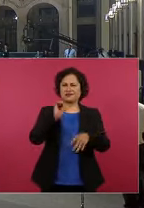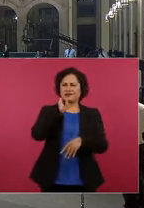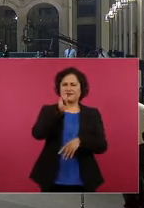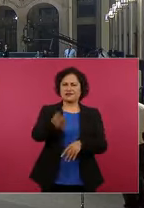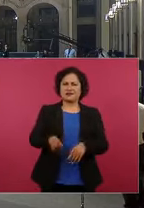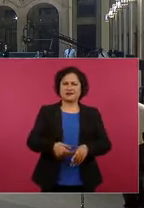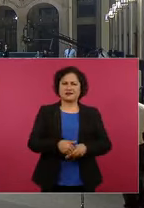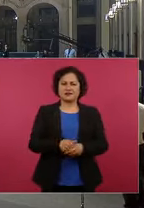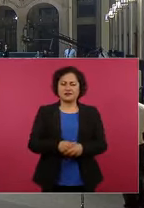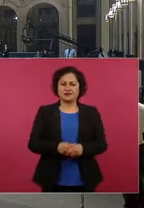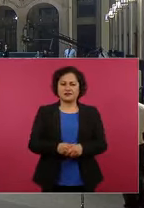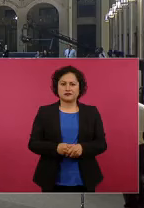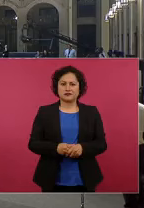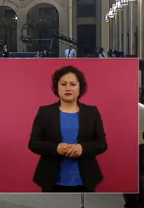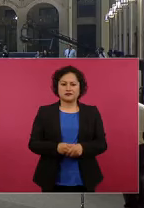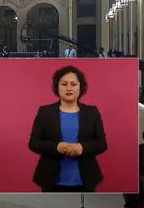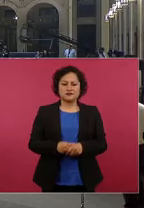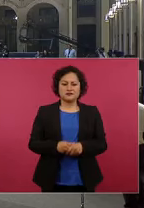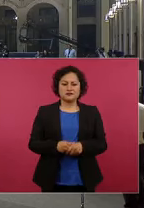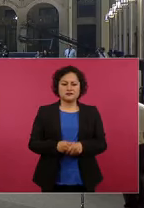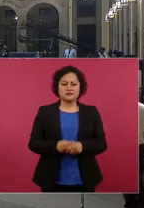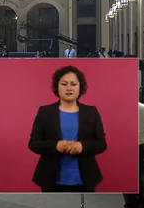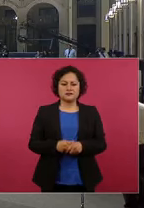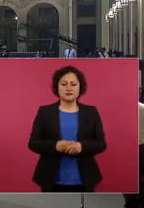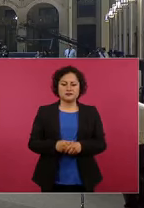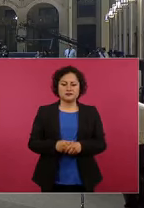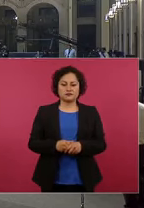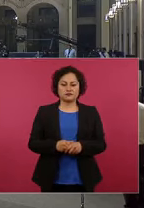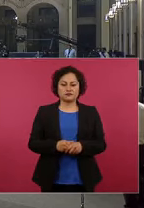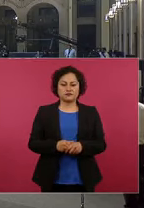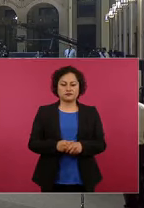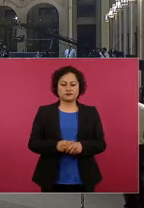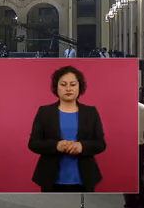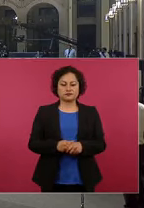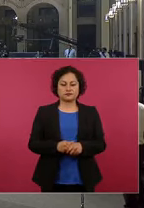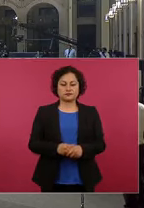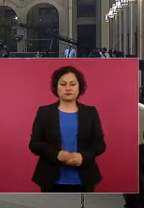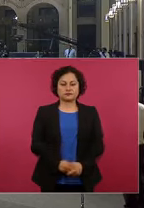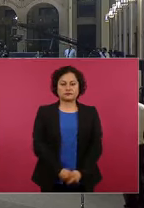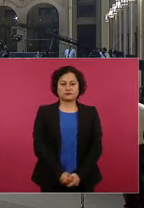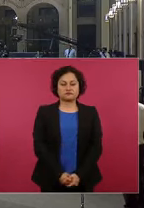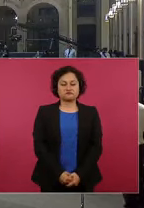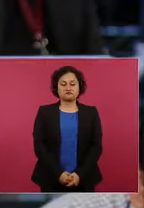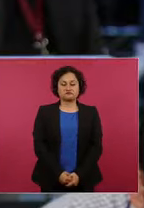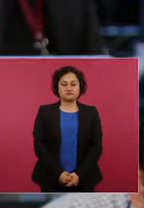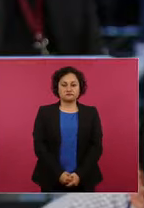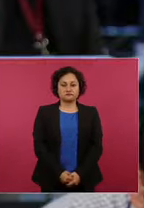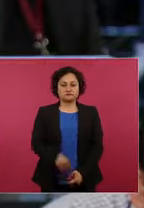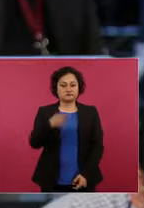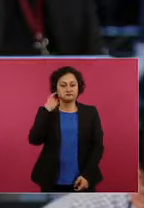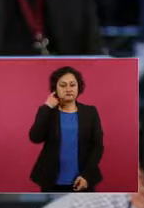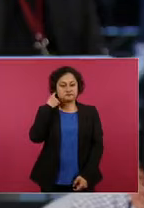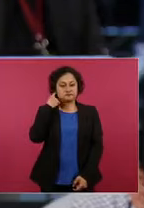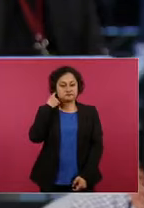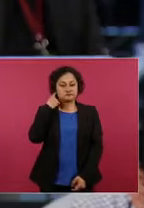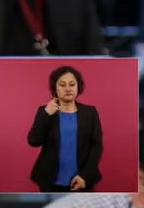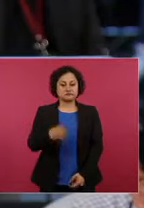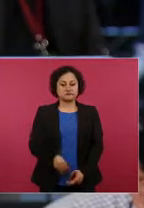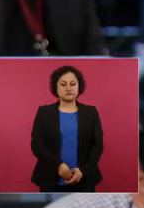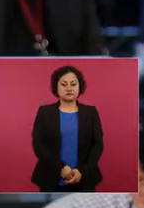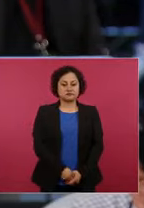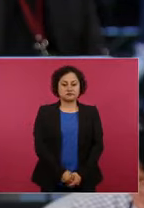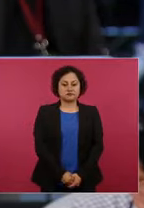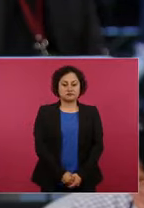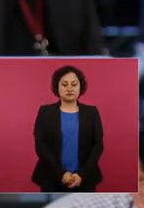en una lista en donde ayer que le preguntamos, varios periodistas que están aquí, se molestaron y nos pusieron hasta fin de mes porque